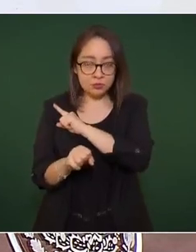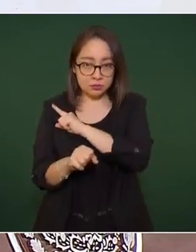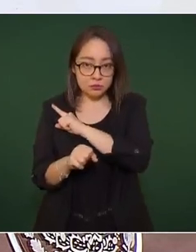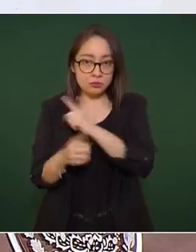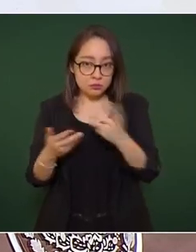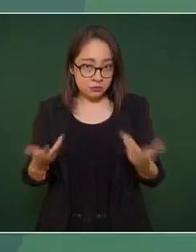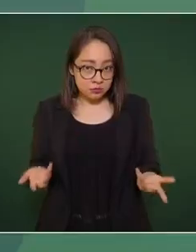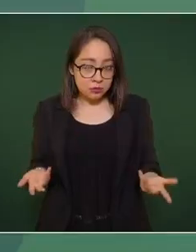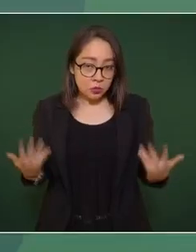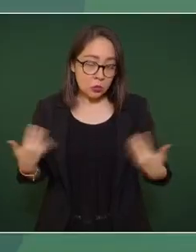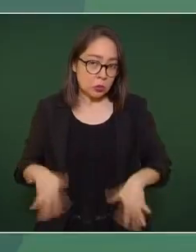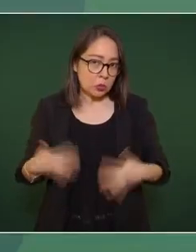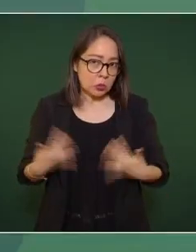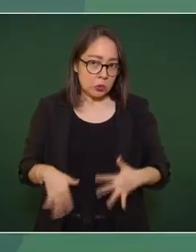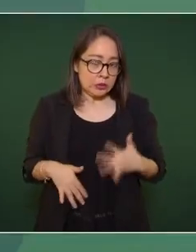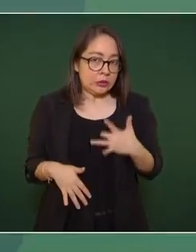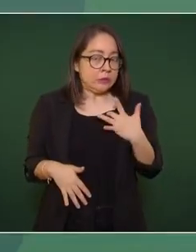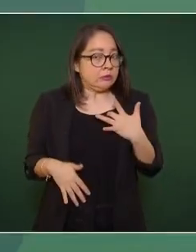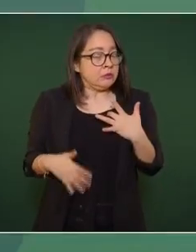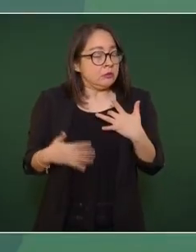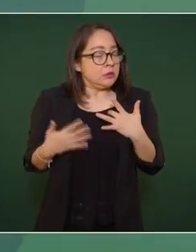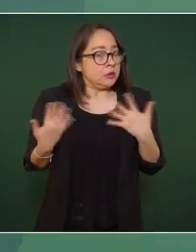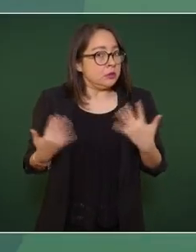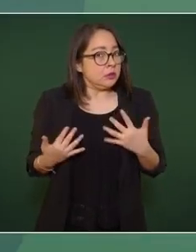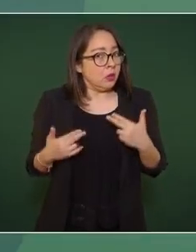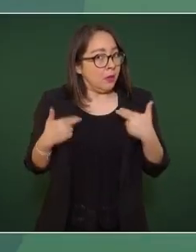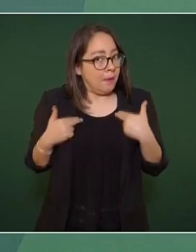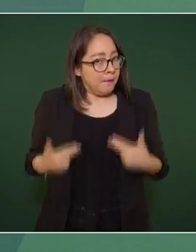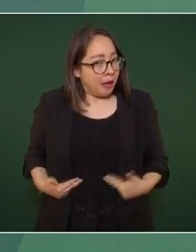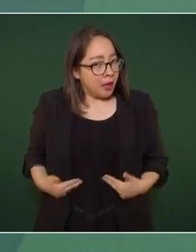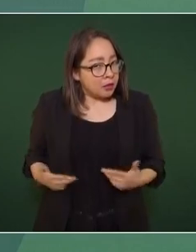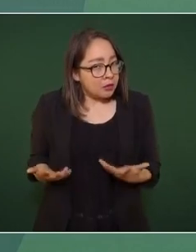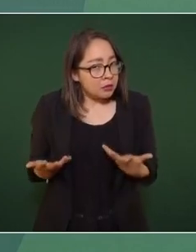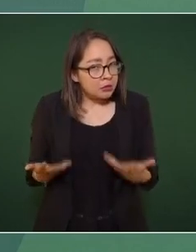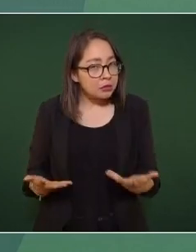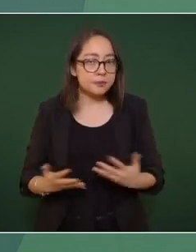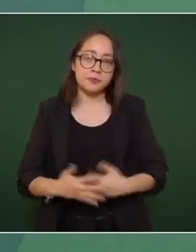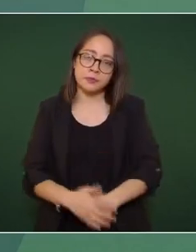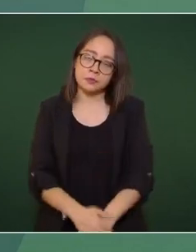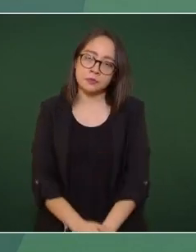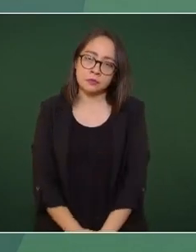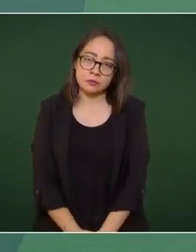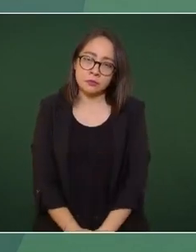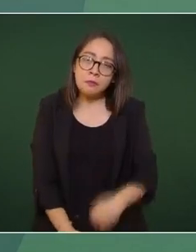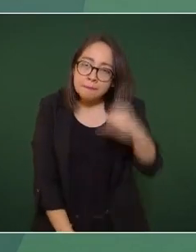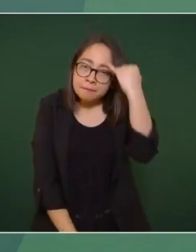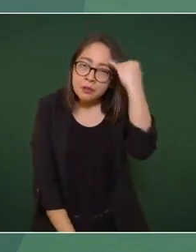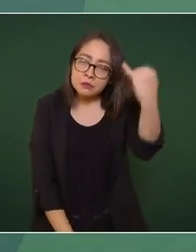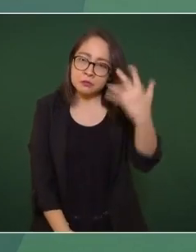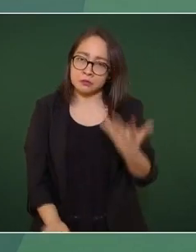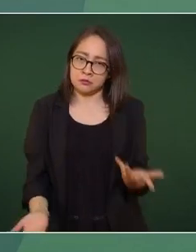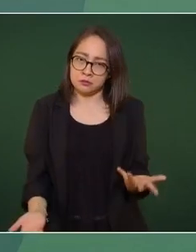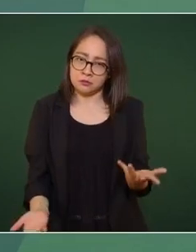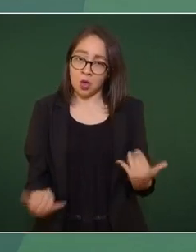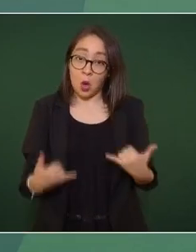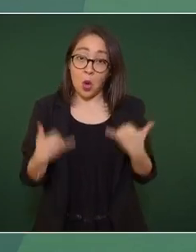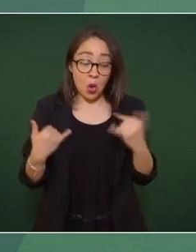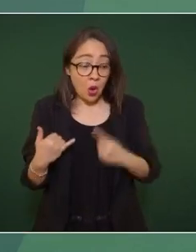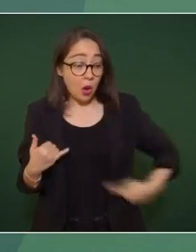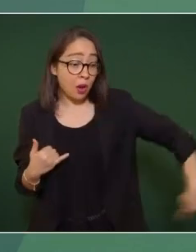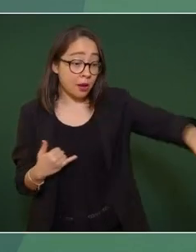que era una cuestión humanitaria, el que los jóvenes no cayeran